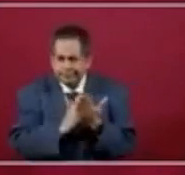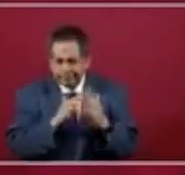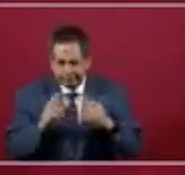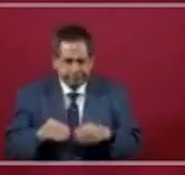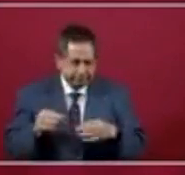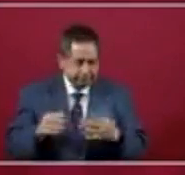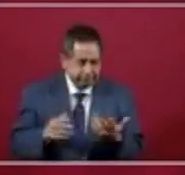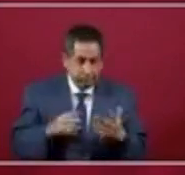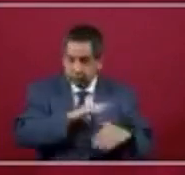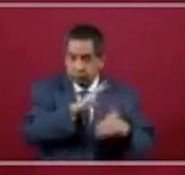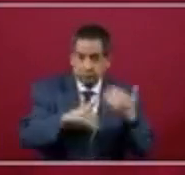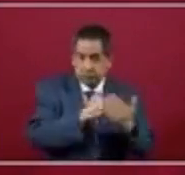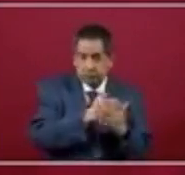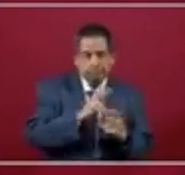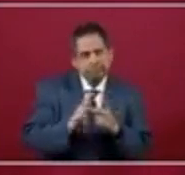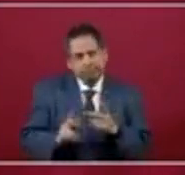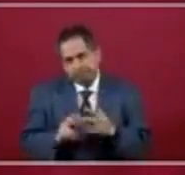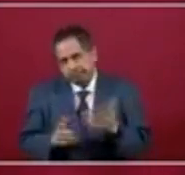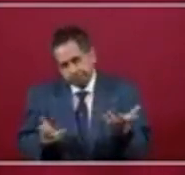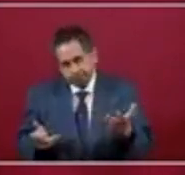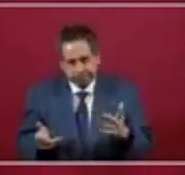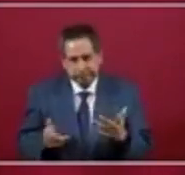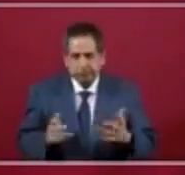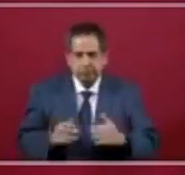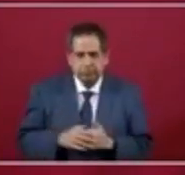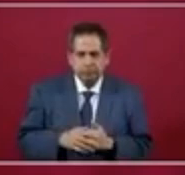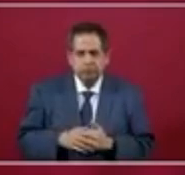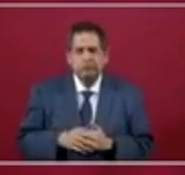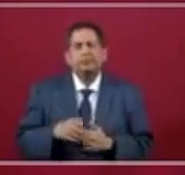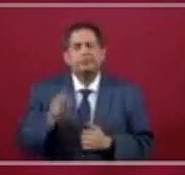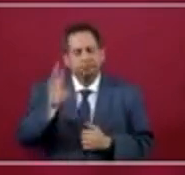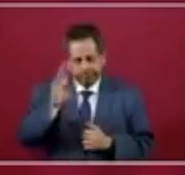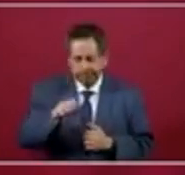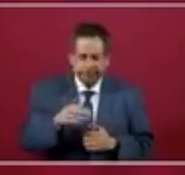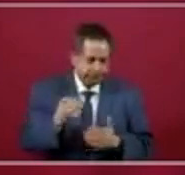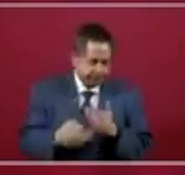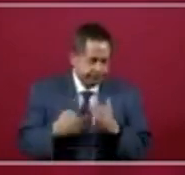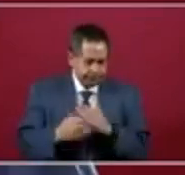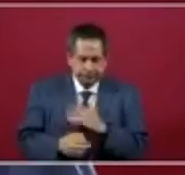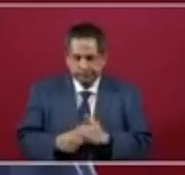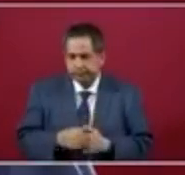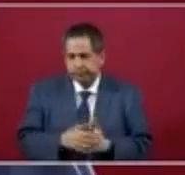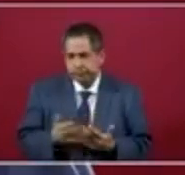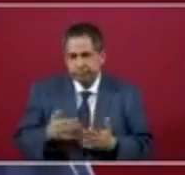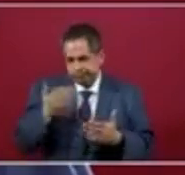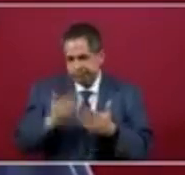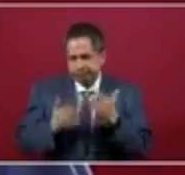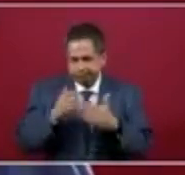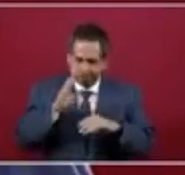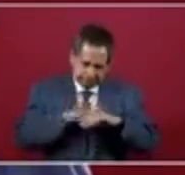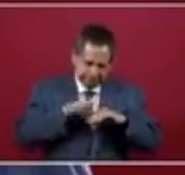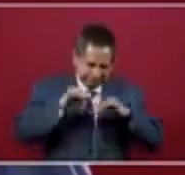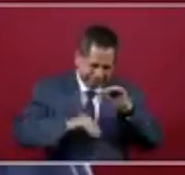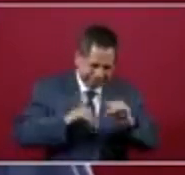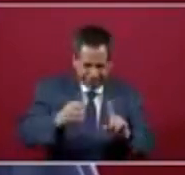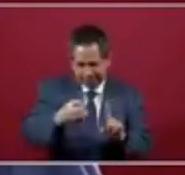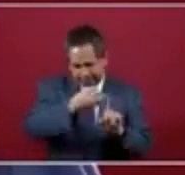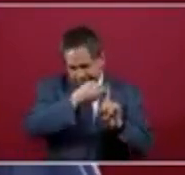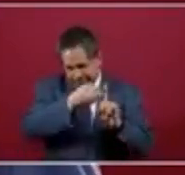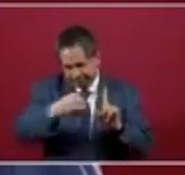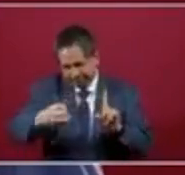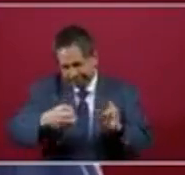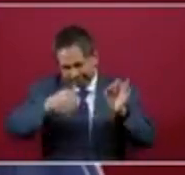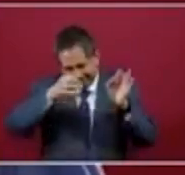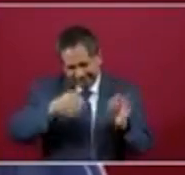y no de toda. Entonces, bueno, sí, todavía nosotros tenemos que hacer esta sistematización, esta organización,